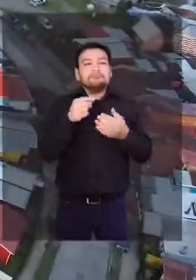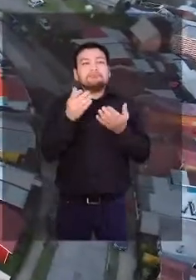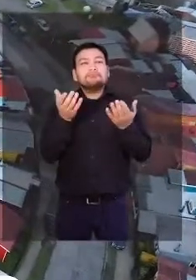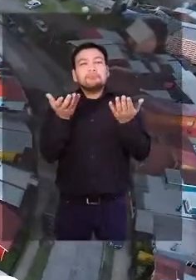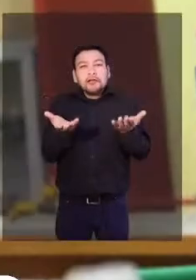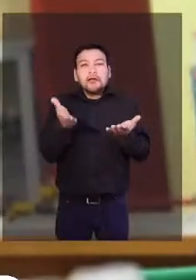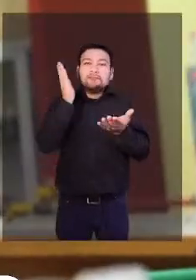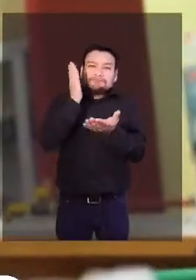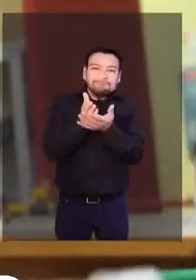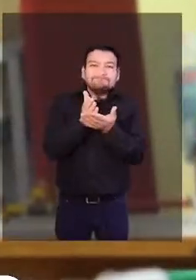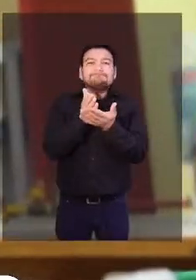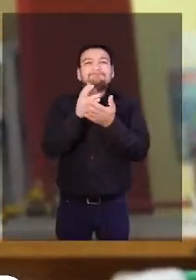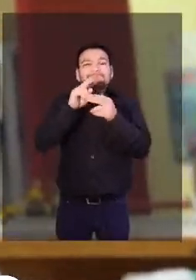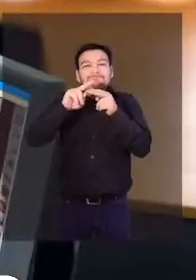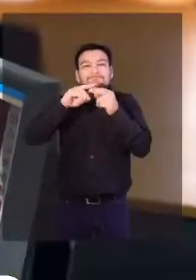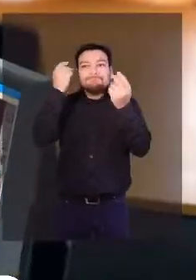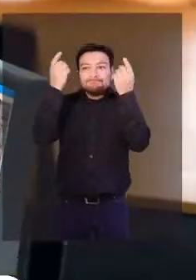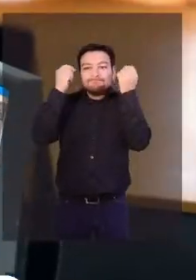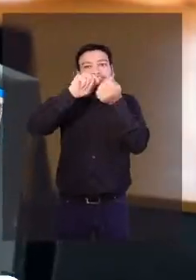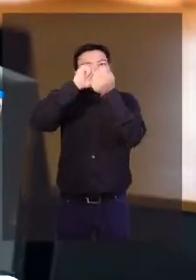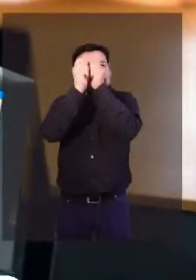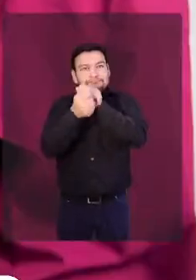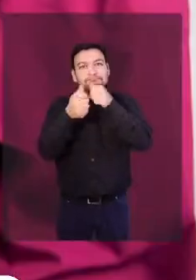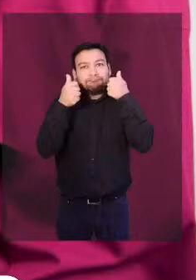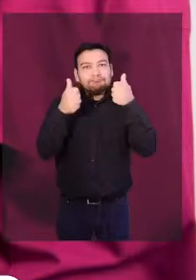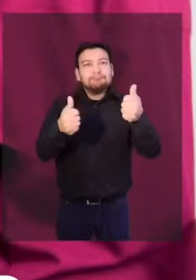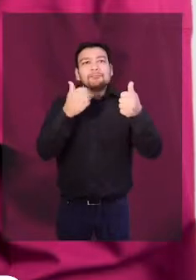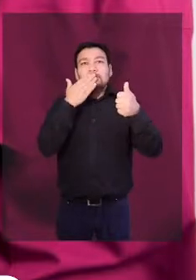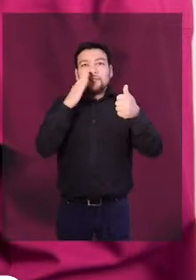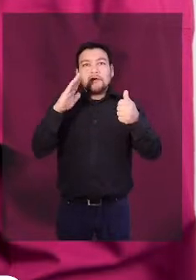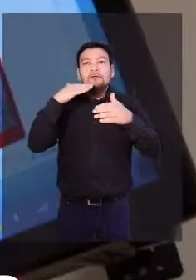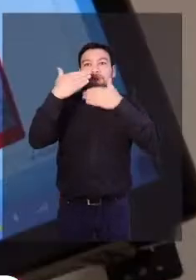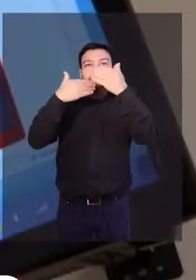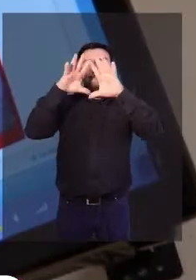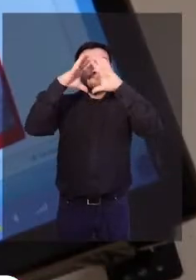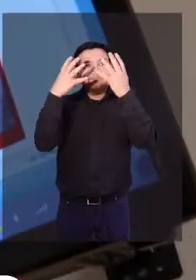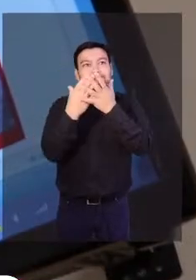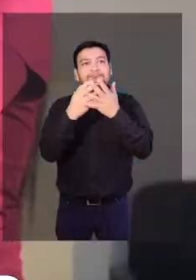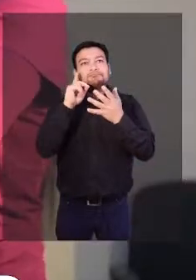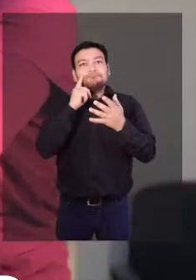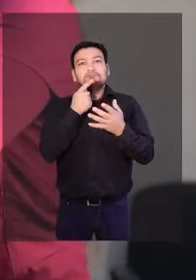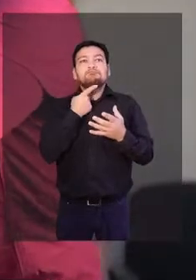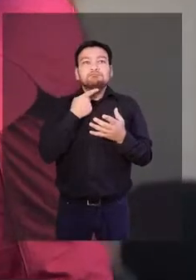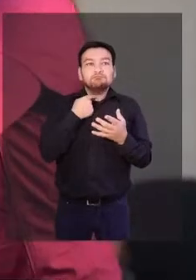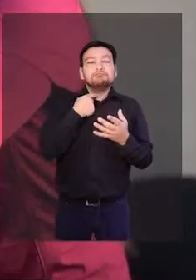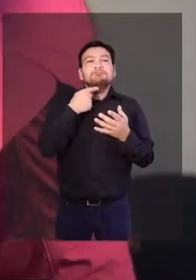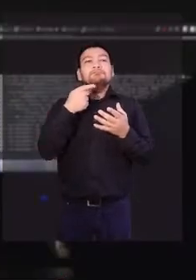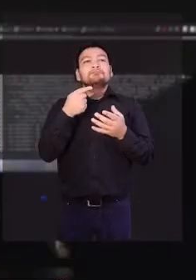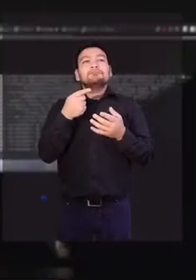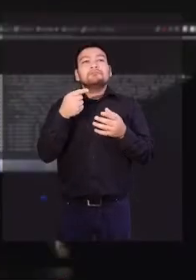regional, abarcando áreas fundamentales del conocimiento como las ciencias sociales,